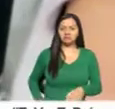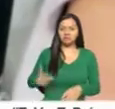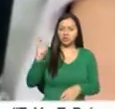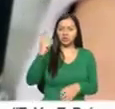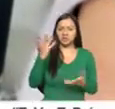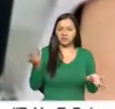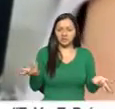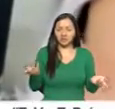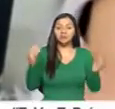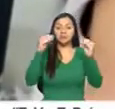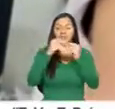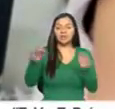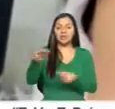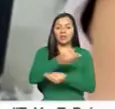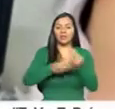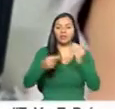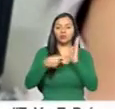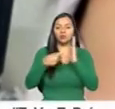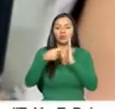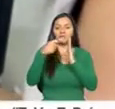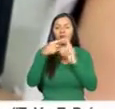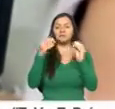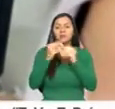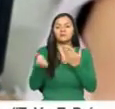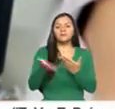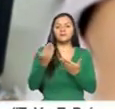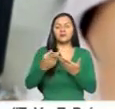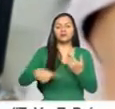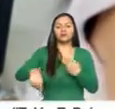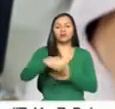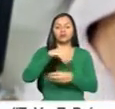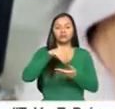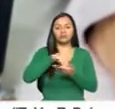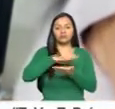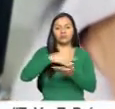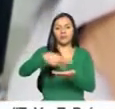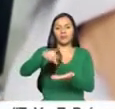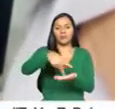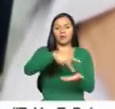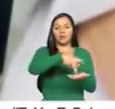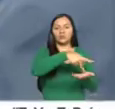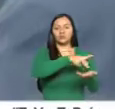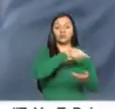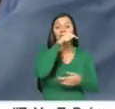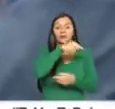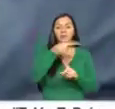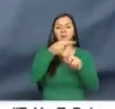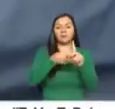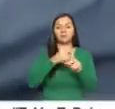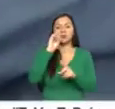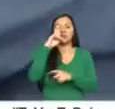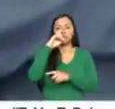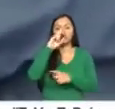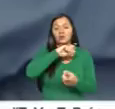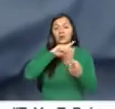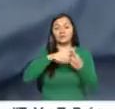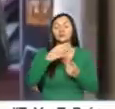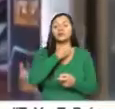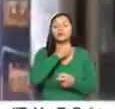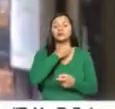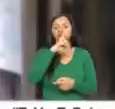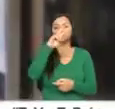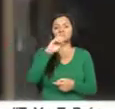físico, la devolución del IVA y la facilidad en la realización de pagos. Desde el mes de junio hasta lo que va de agosto